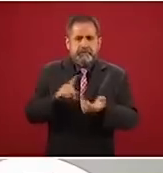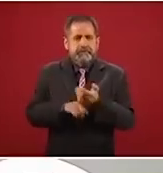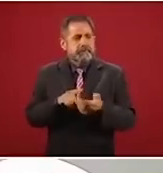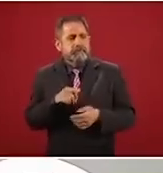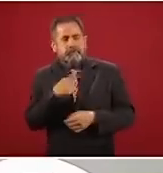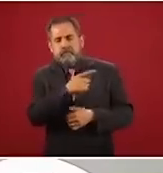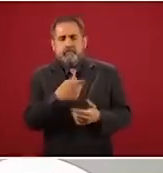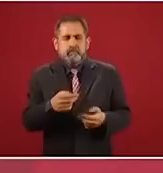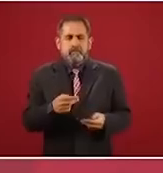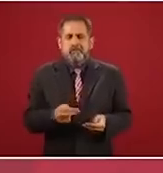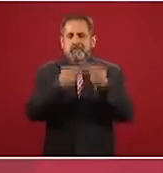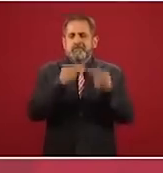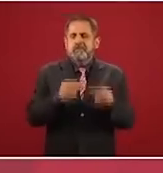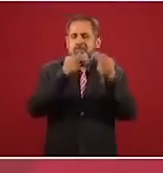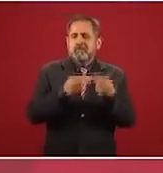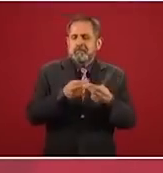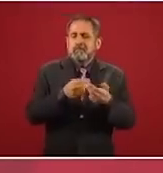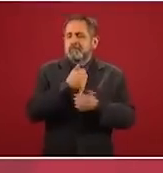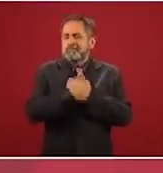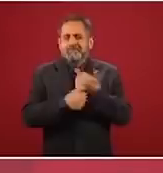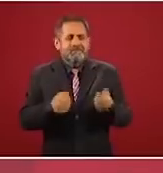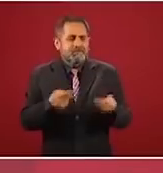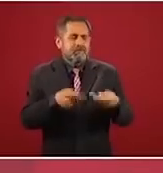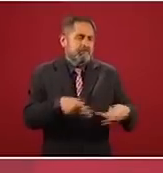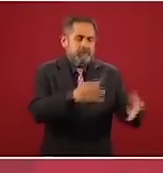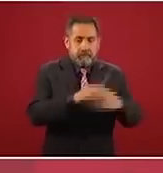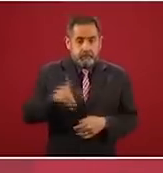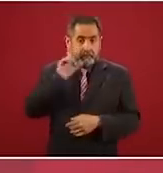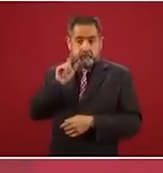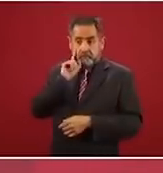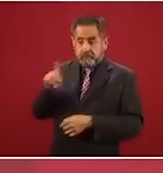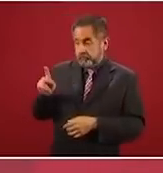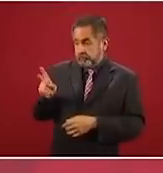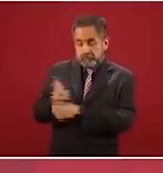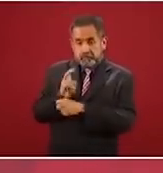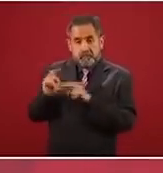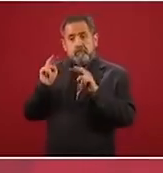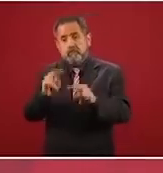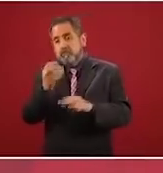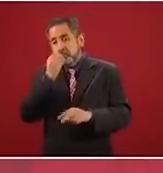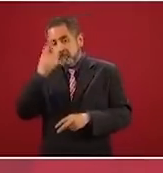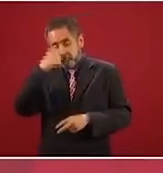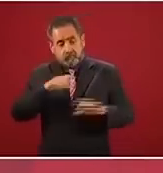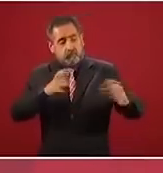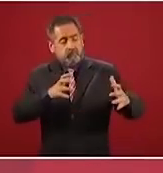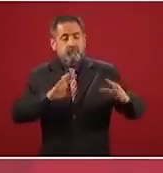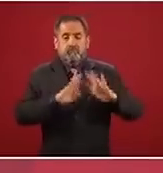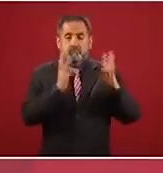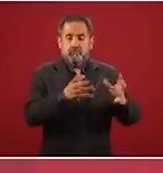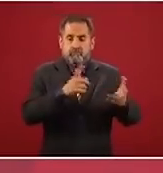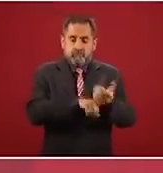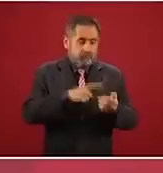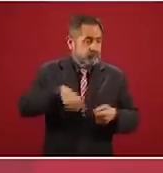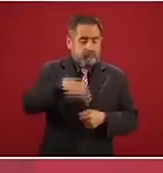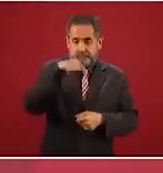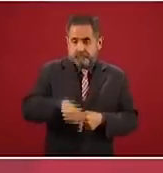centros comerciales. Están invitados mañana a cenar aquí en